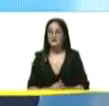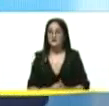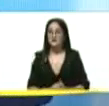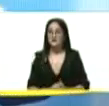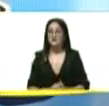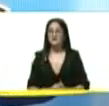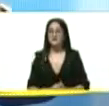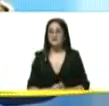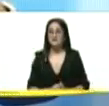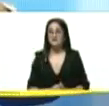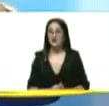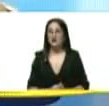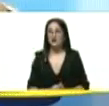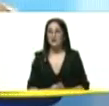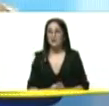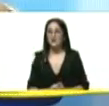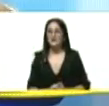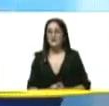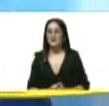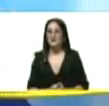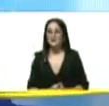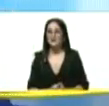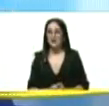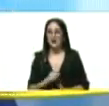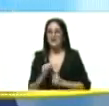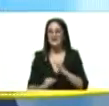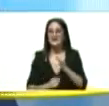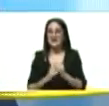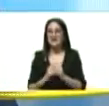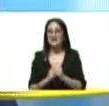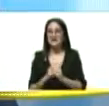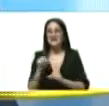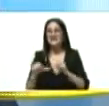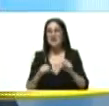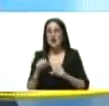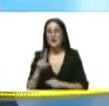persa se dispara en el siglo XXI.